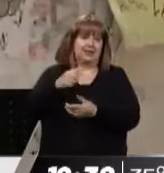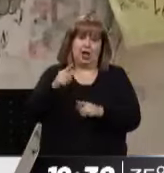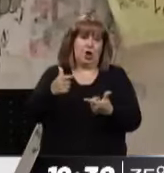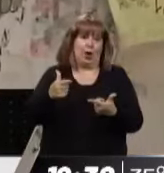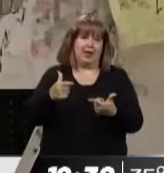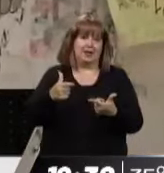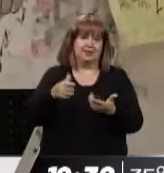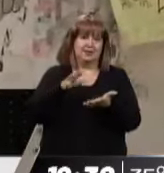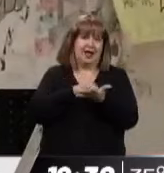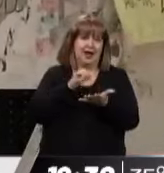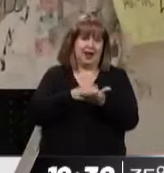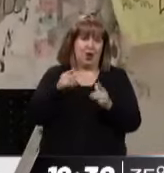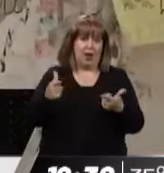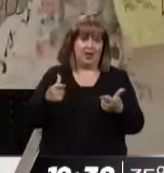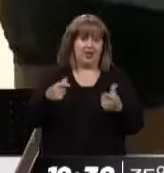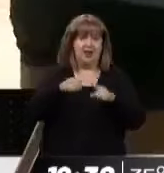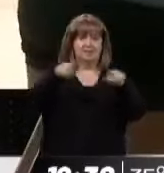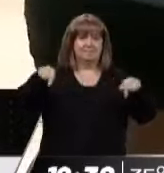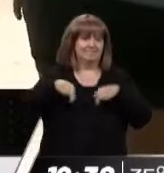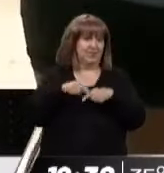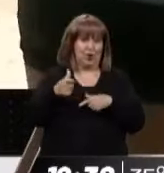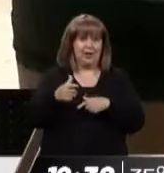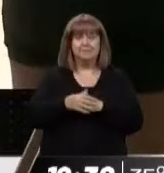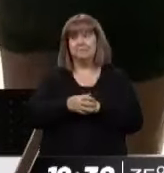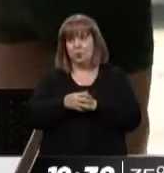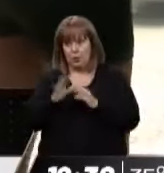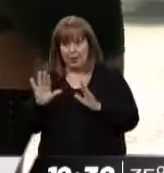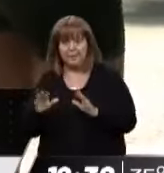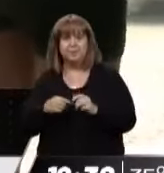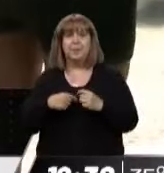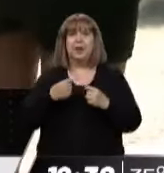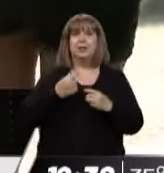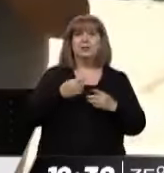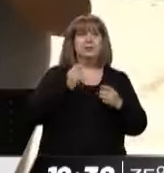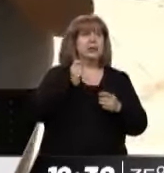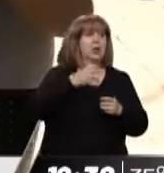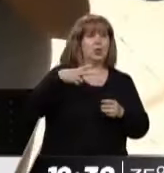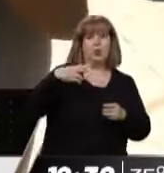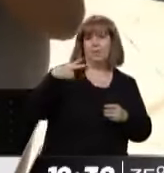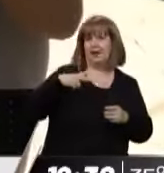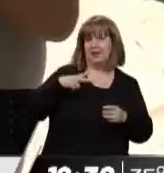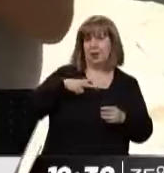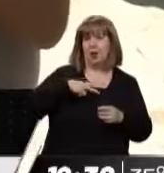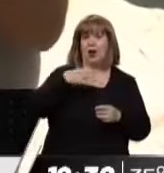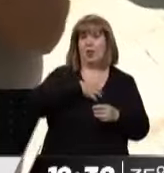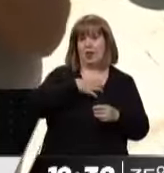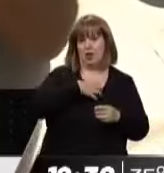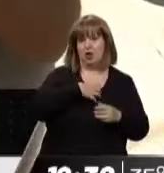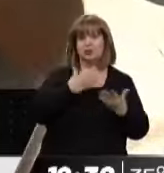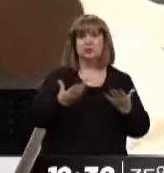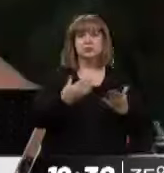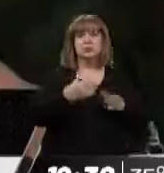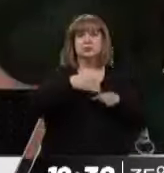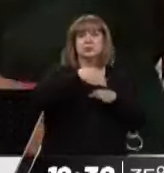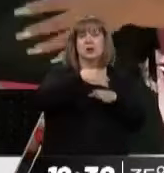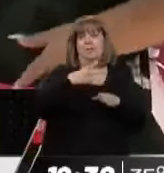esas características en ese lugar. Con lo cual, la única que nos queda es charlar con los que son propietarios de inmuebles de similares características y obviamente estamos